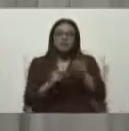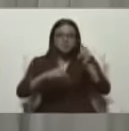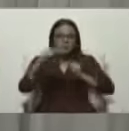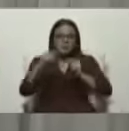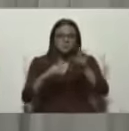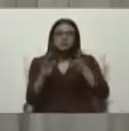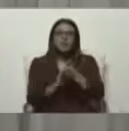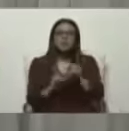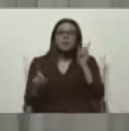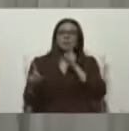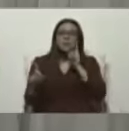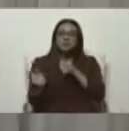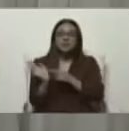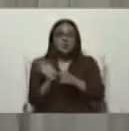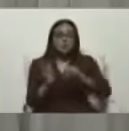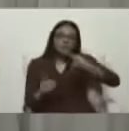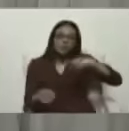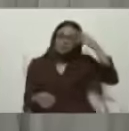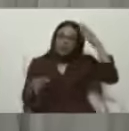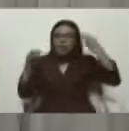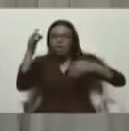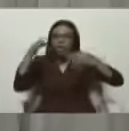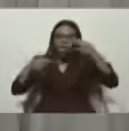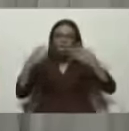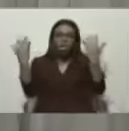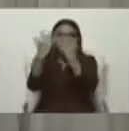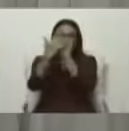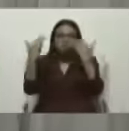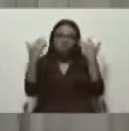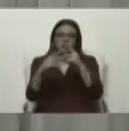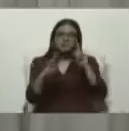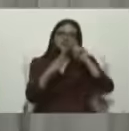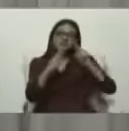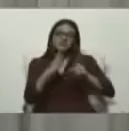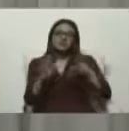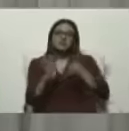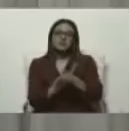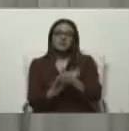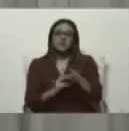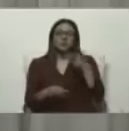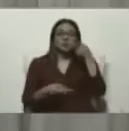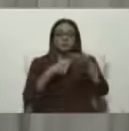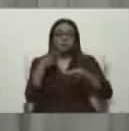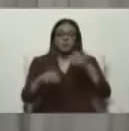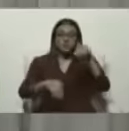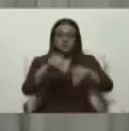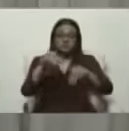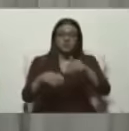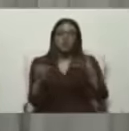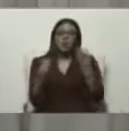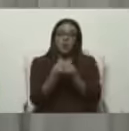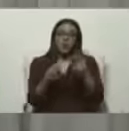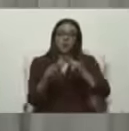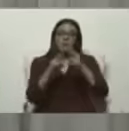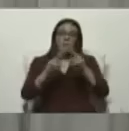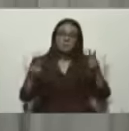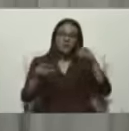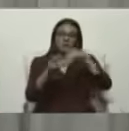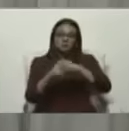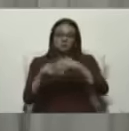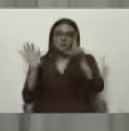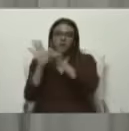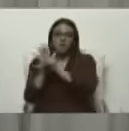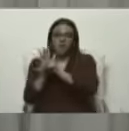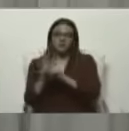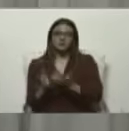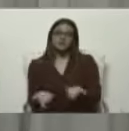metarrealidad que sirva para sus fines distintos a los fines electorales, pacíficos, constitucionales y